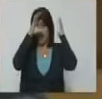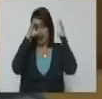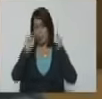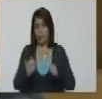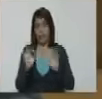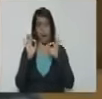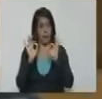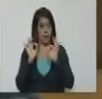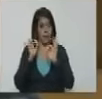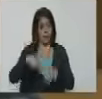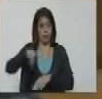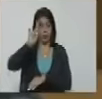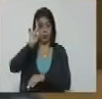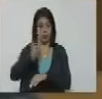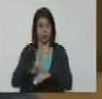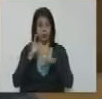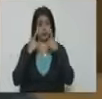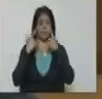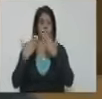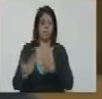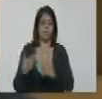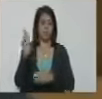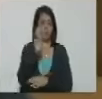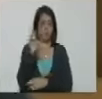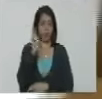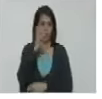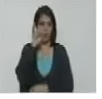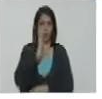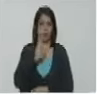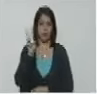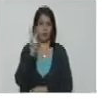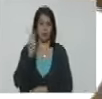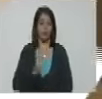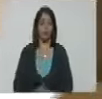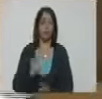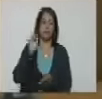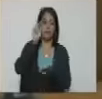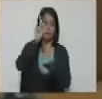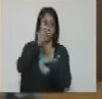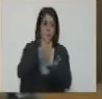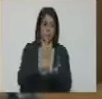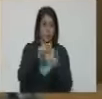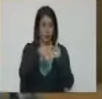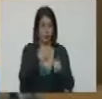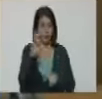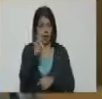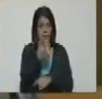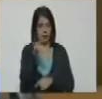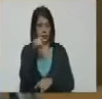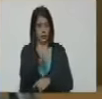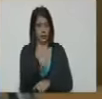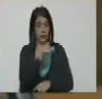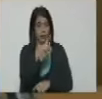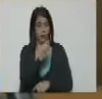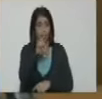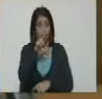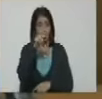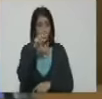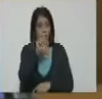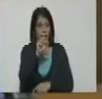embajador extraordinario y plenipotenciario de la República Bolivariana de Venezuela ante la República de